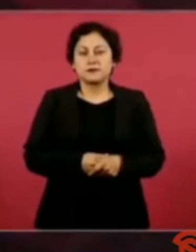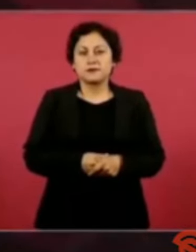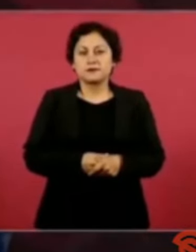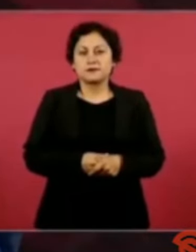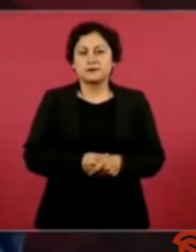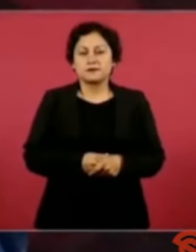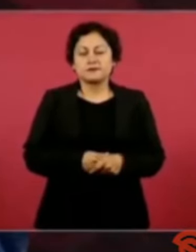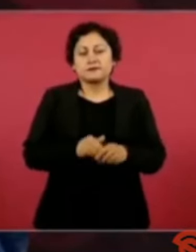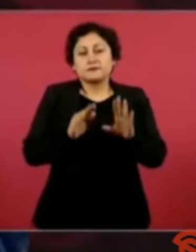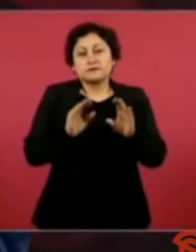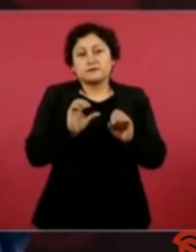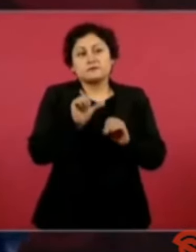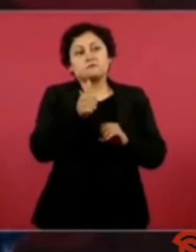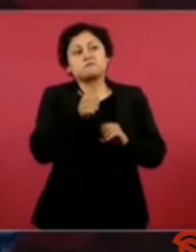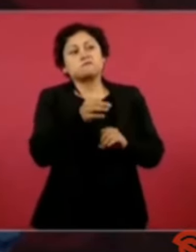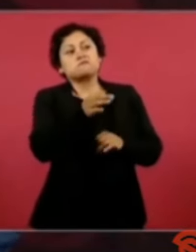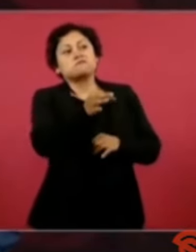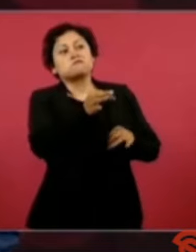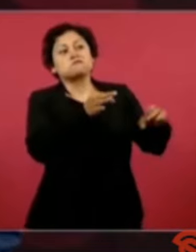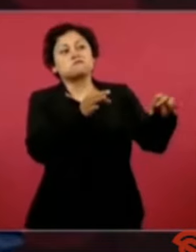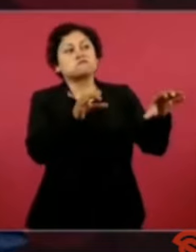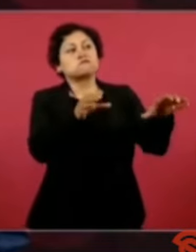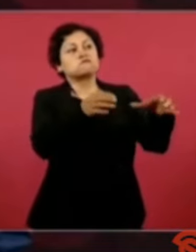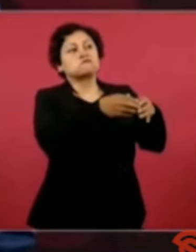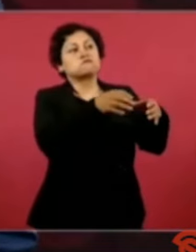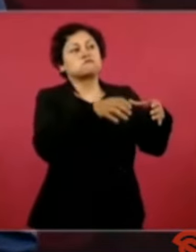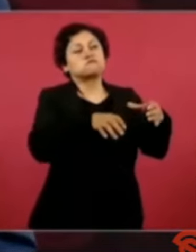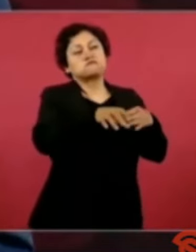o de otras colonias, que claro, ahí en Benito Juárez,